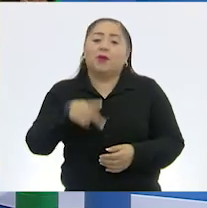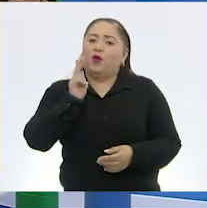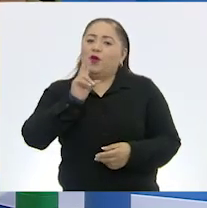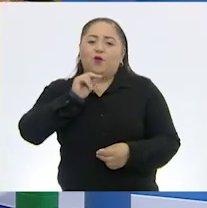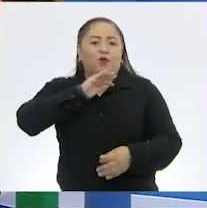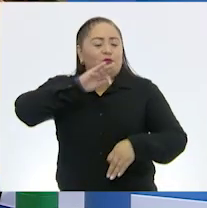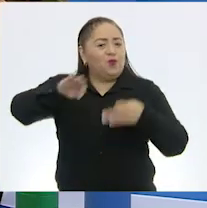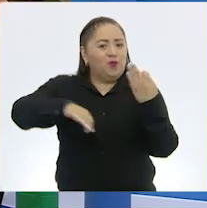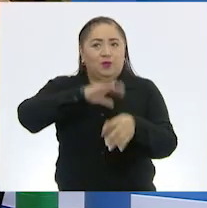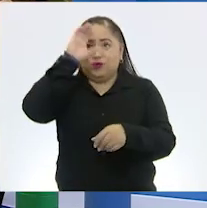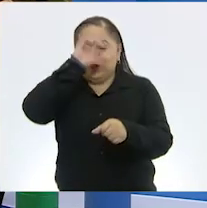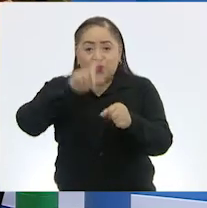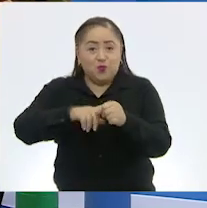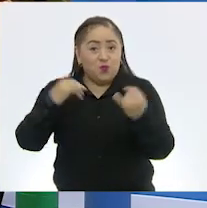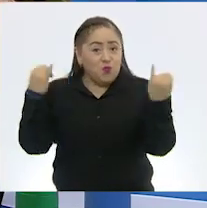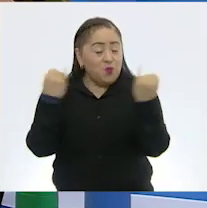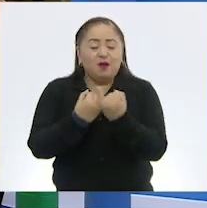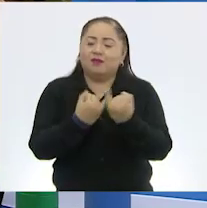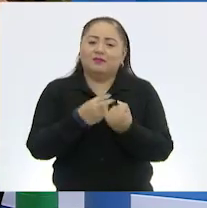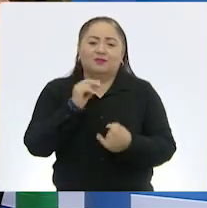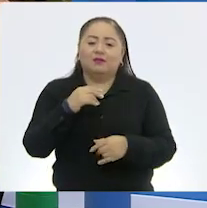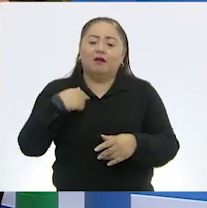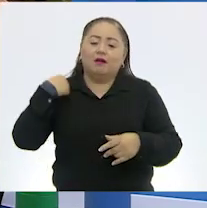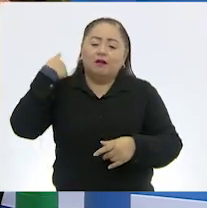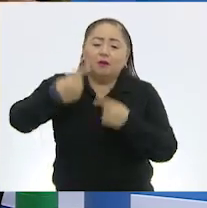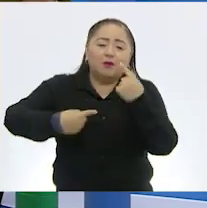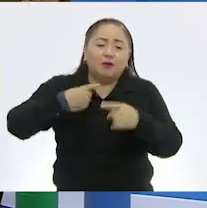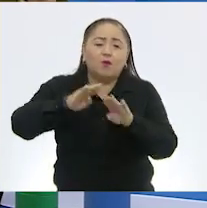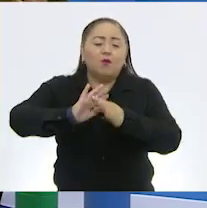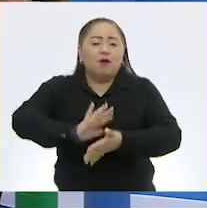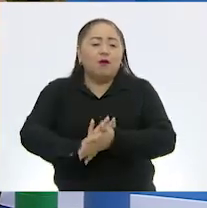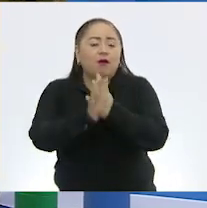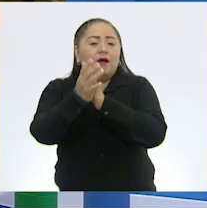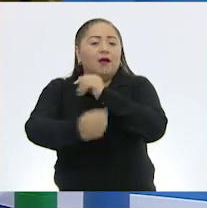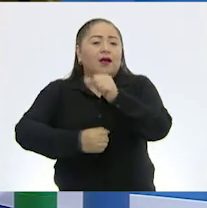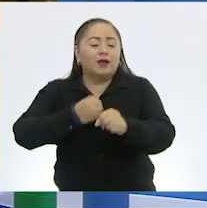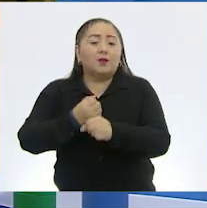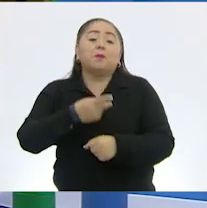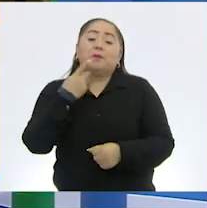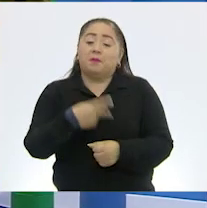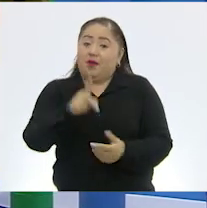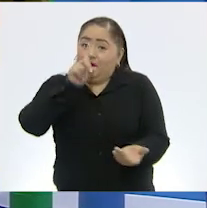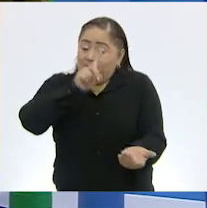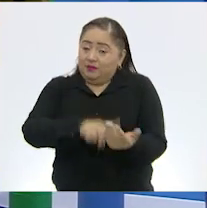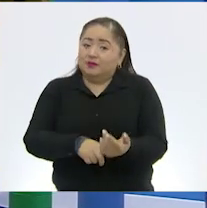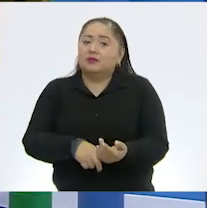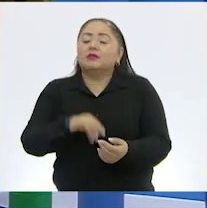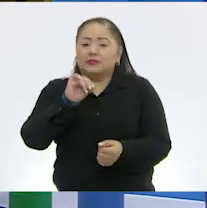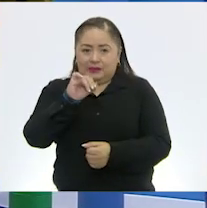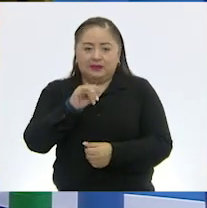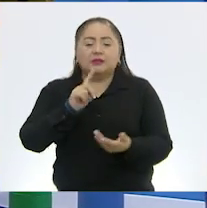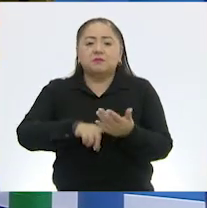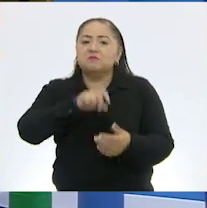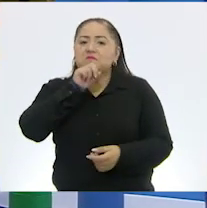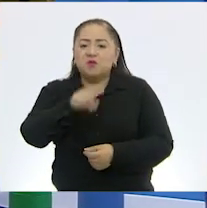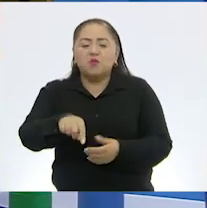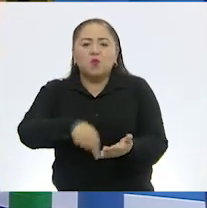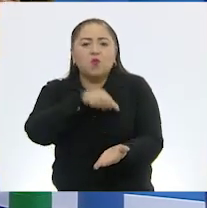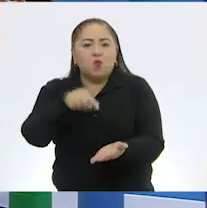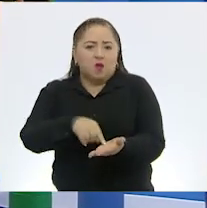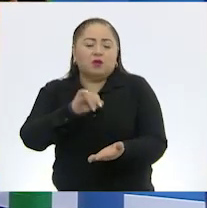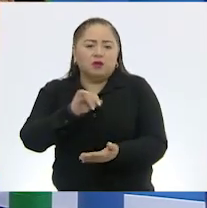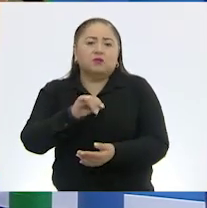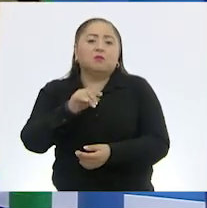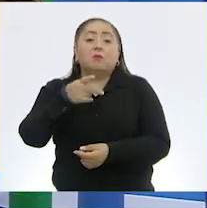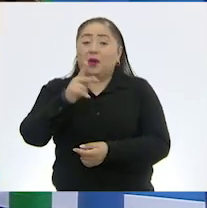las sociedades y culturas son iguales a través de los años, aun cuando aparentemente hayan ocupado el mismo espacio.